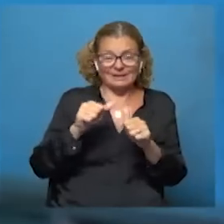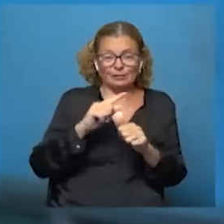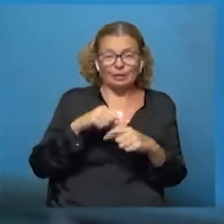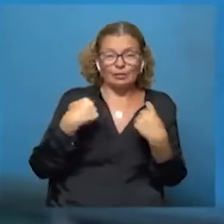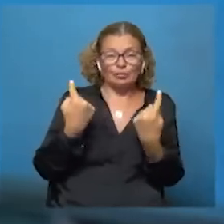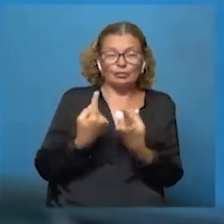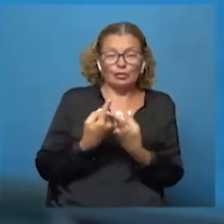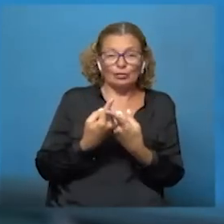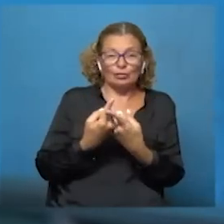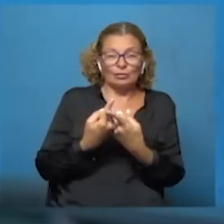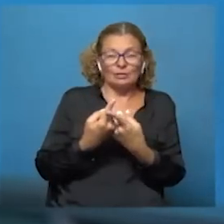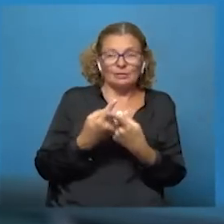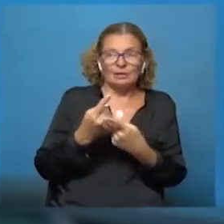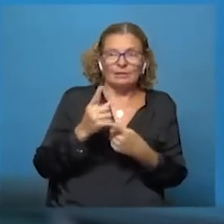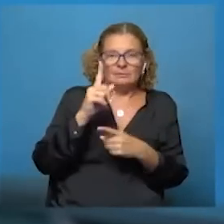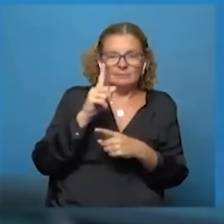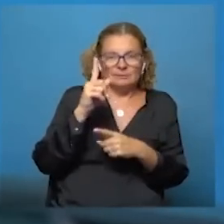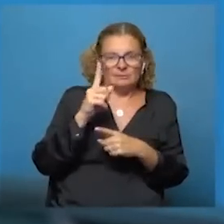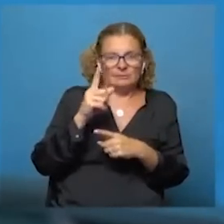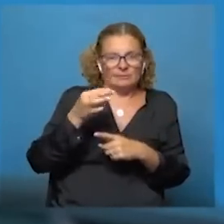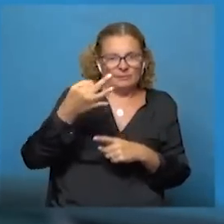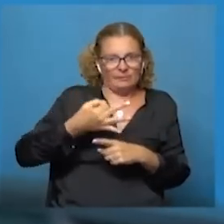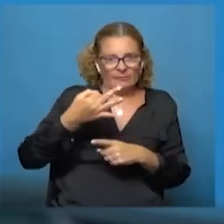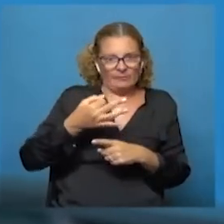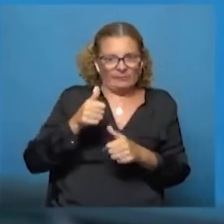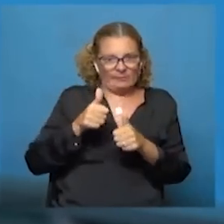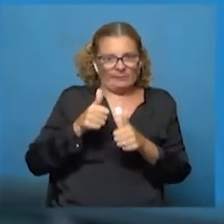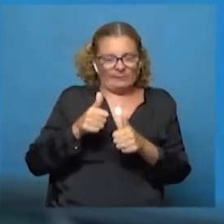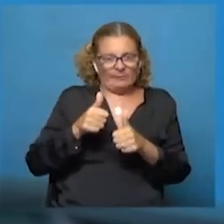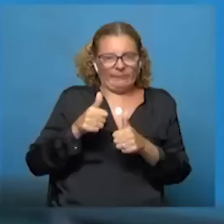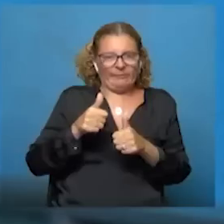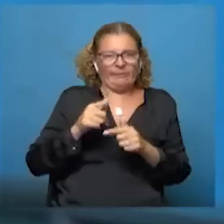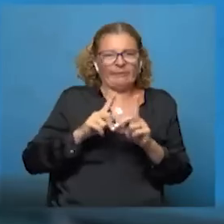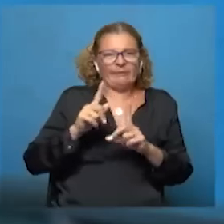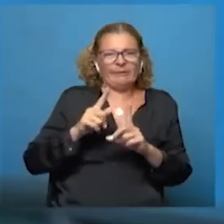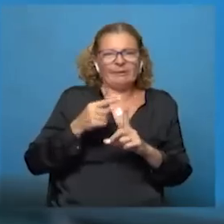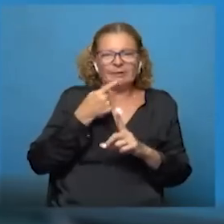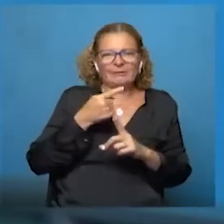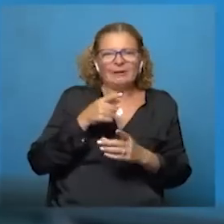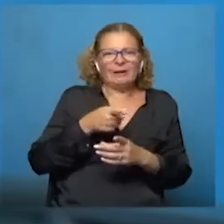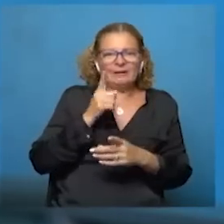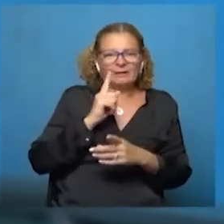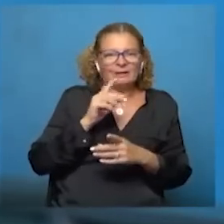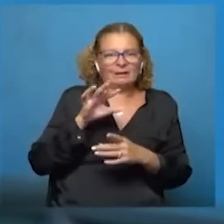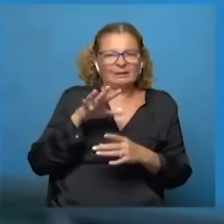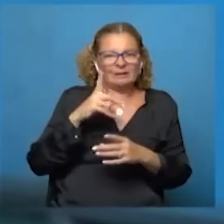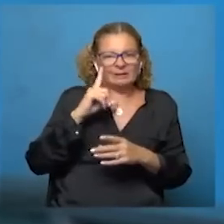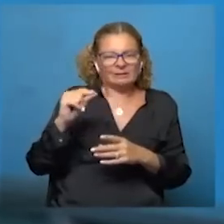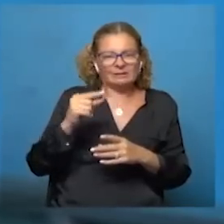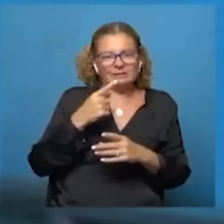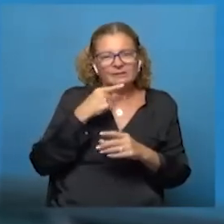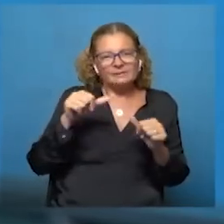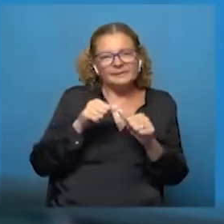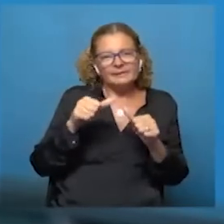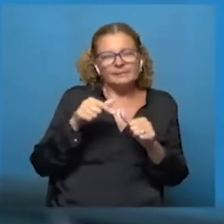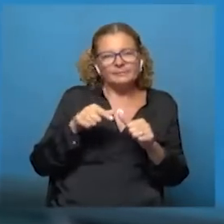que todo lo que viene desde arriba es correcto y está bien no en vano a veces se toman decisiones de alejamiento como le ha pasado